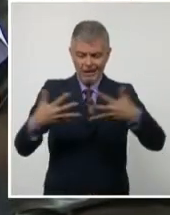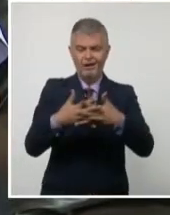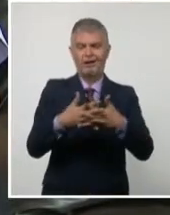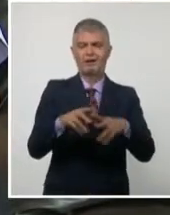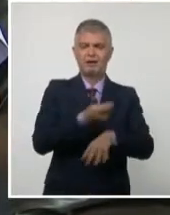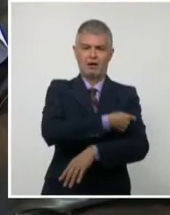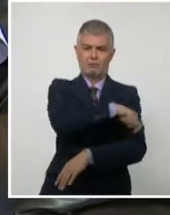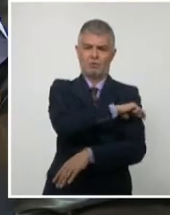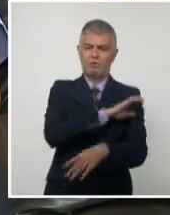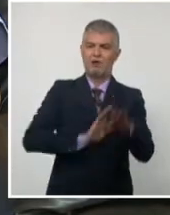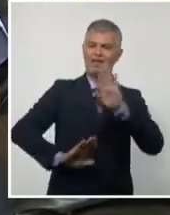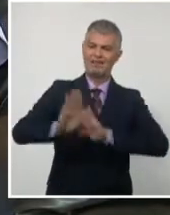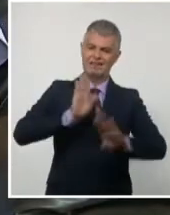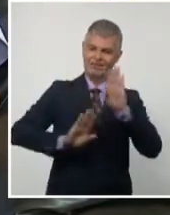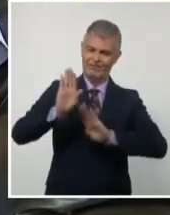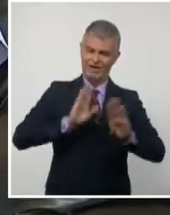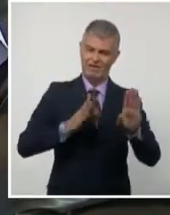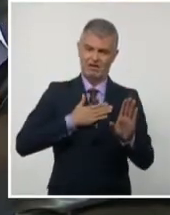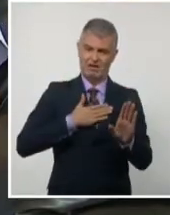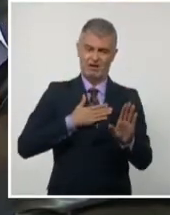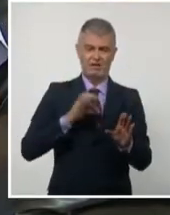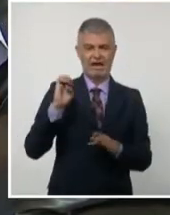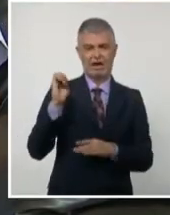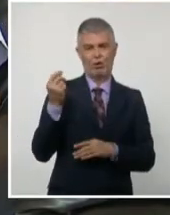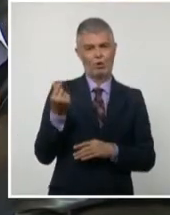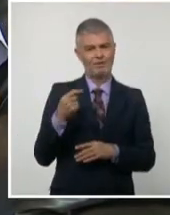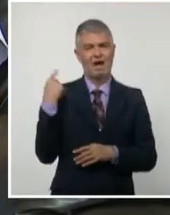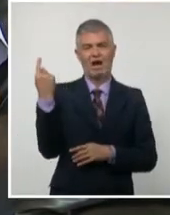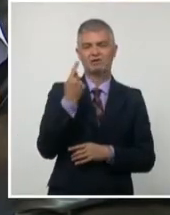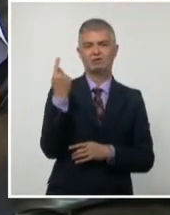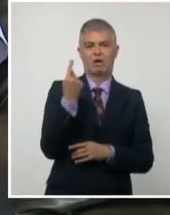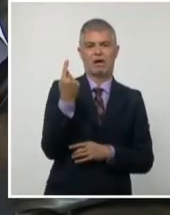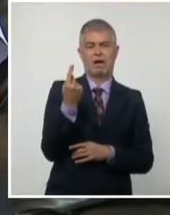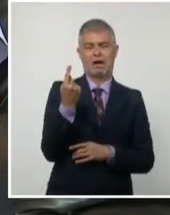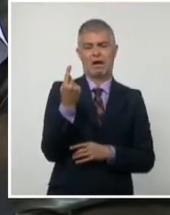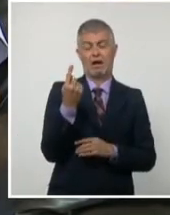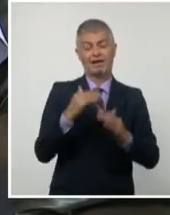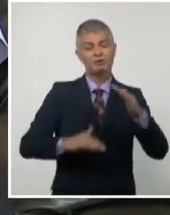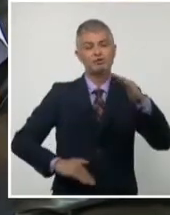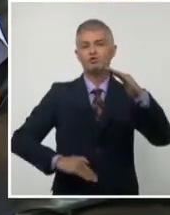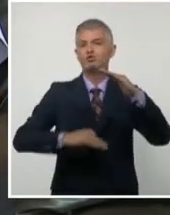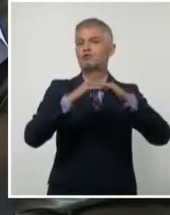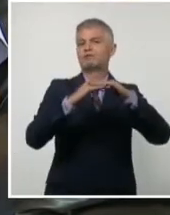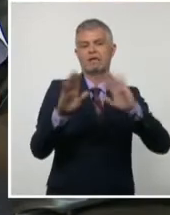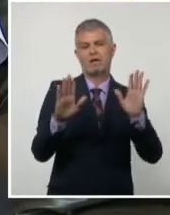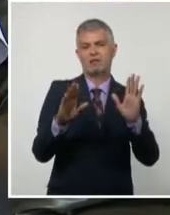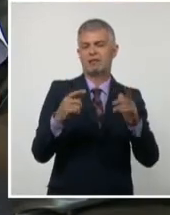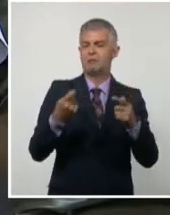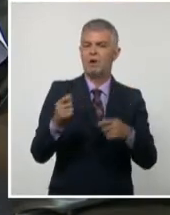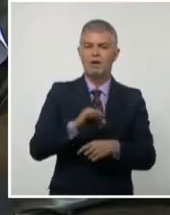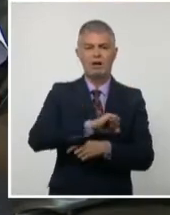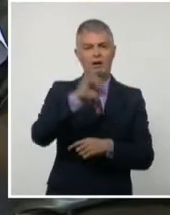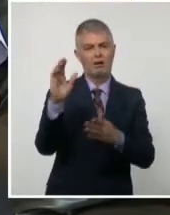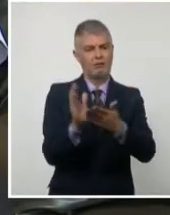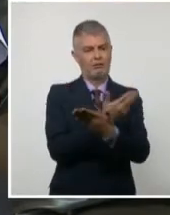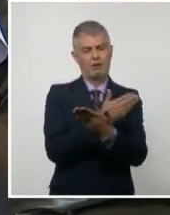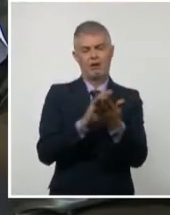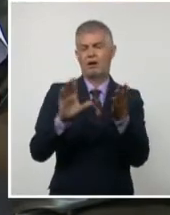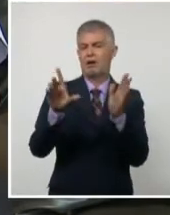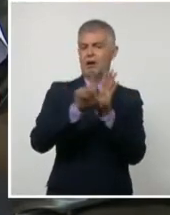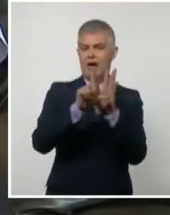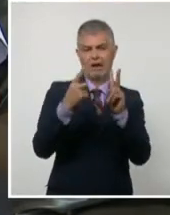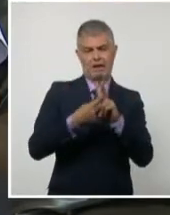la defensa de nuestra economía nacional. Es suficiente para derrotar esta nueva medida y vamos